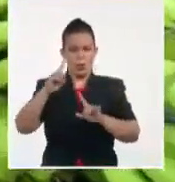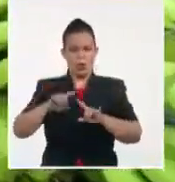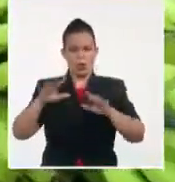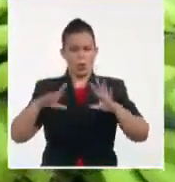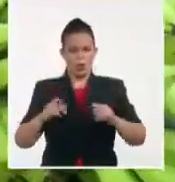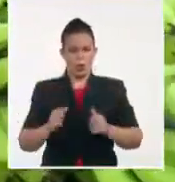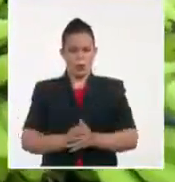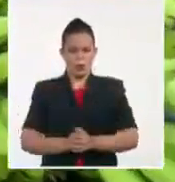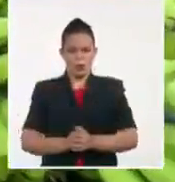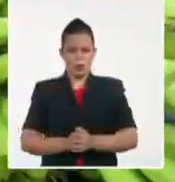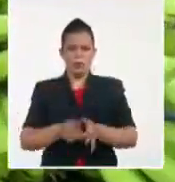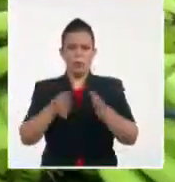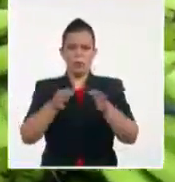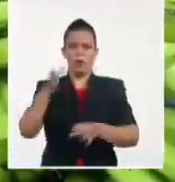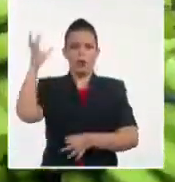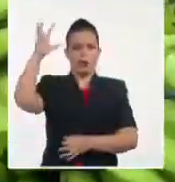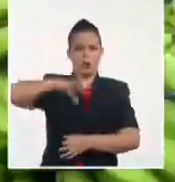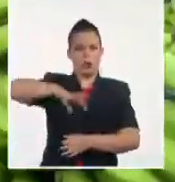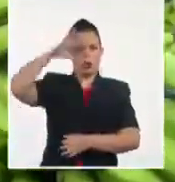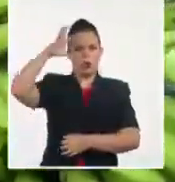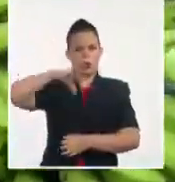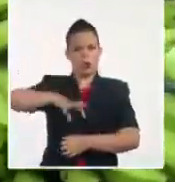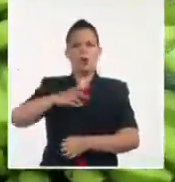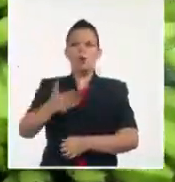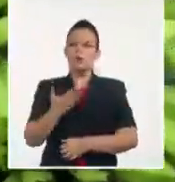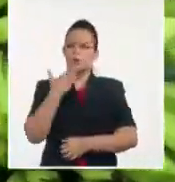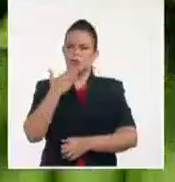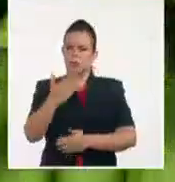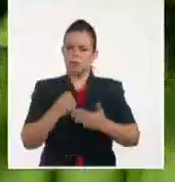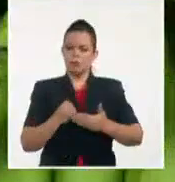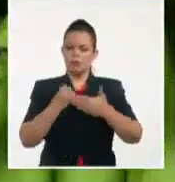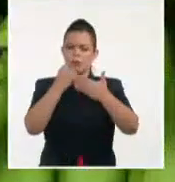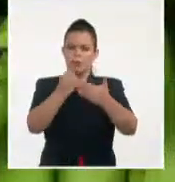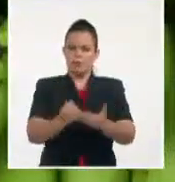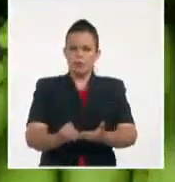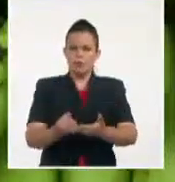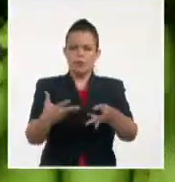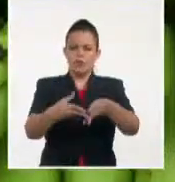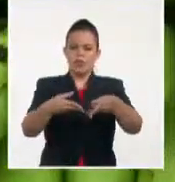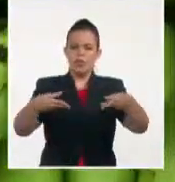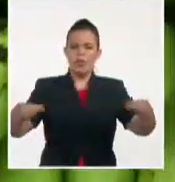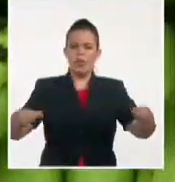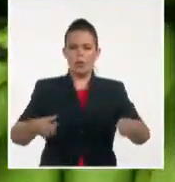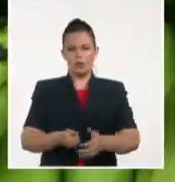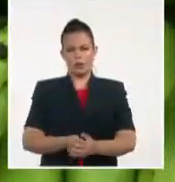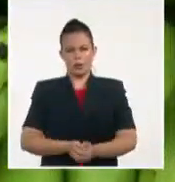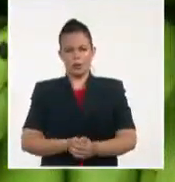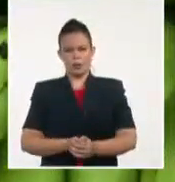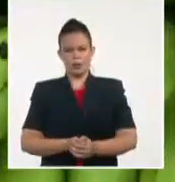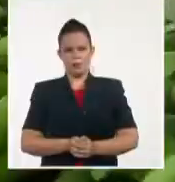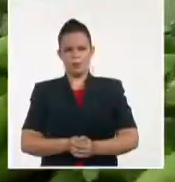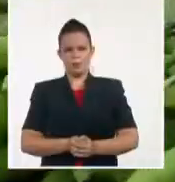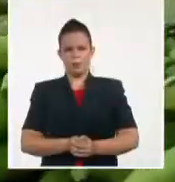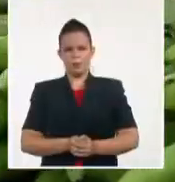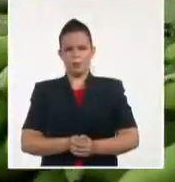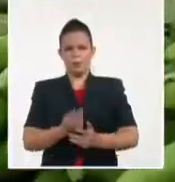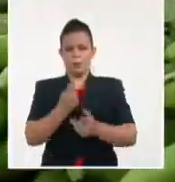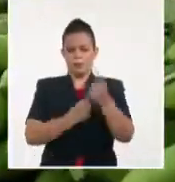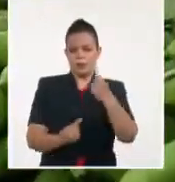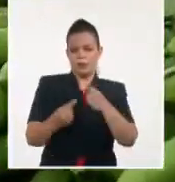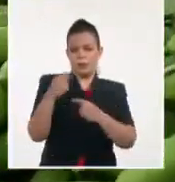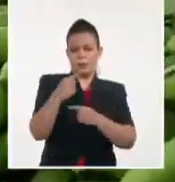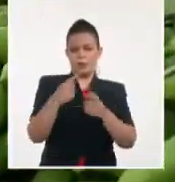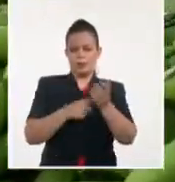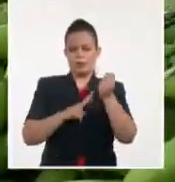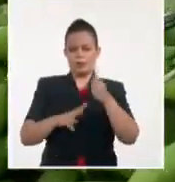de la tormenta tropical Elsa fueron beneficiosas para la actual campaña agrícola, sobre todo en esa parte de la geografía granmense, caracterizada